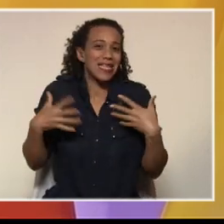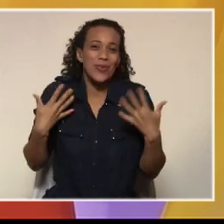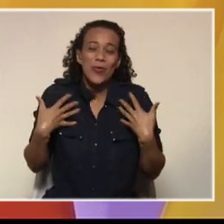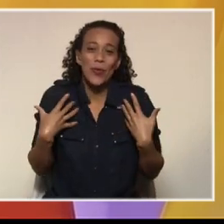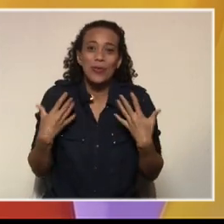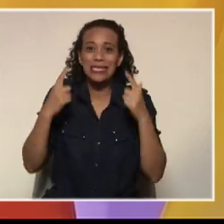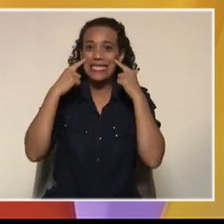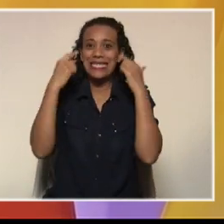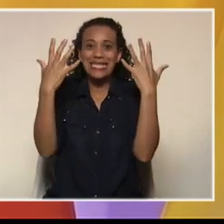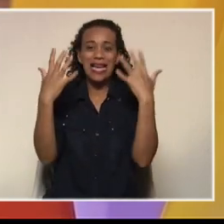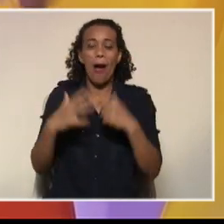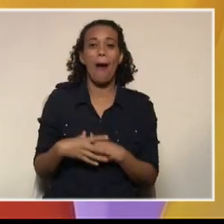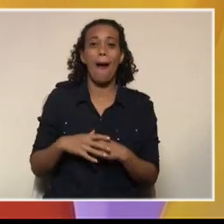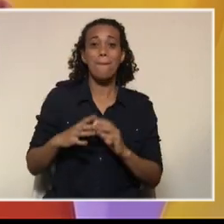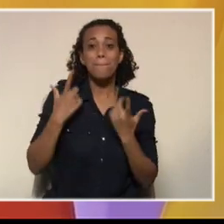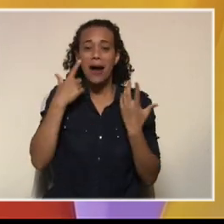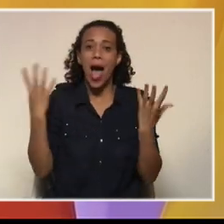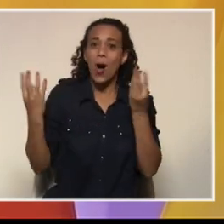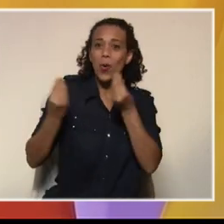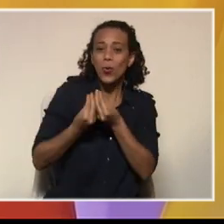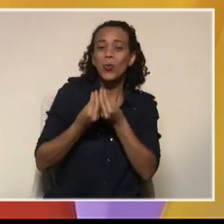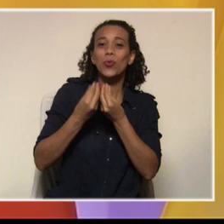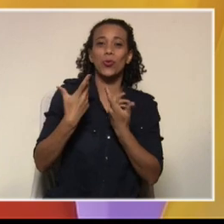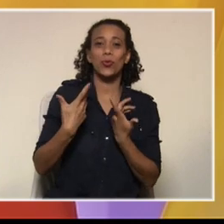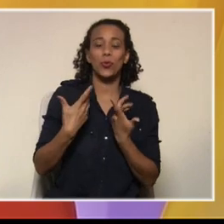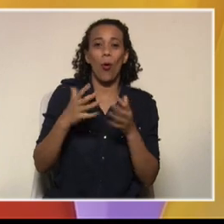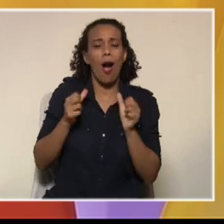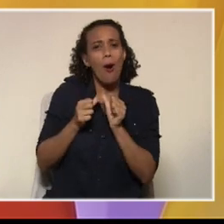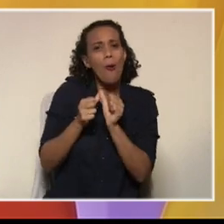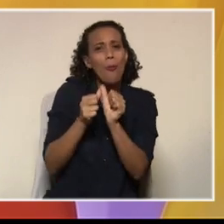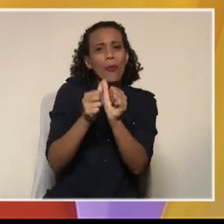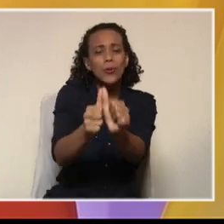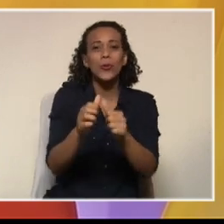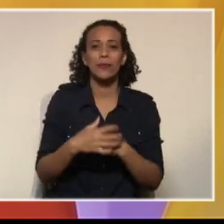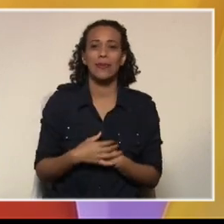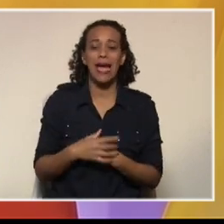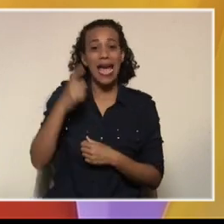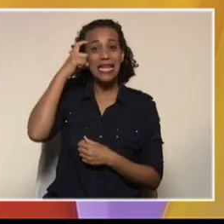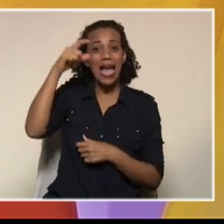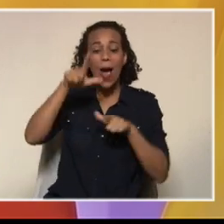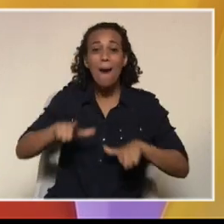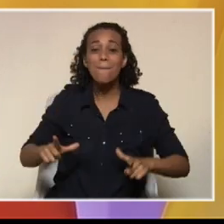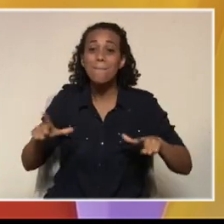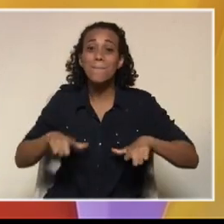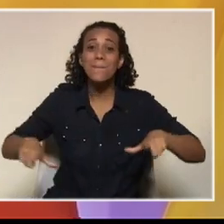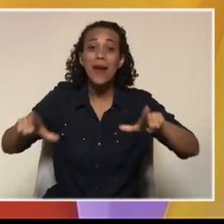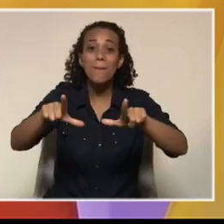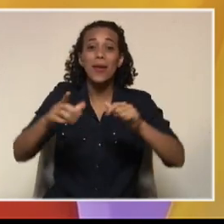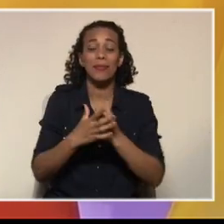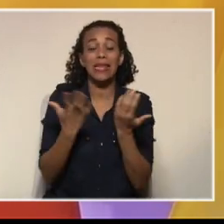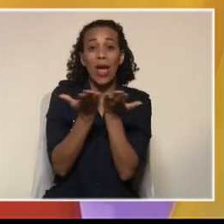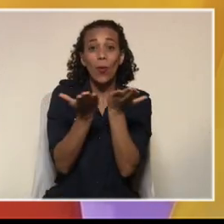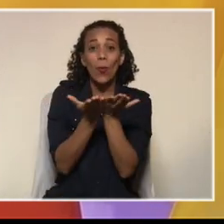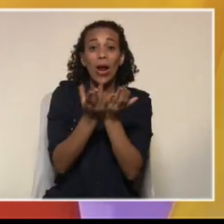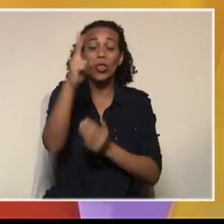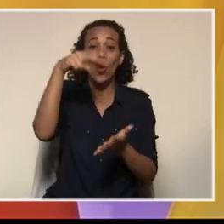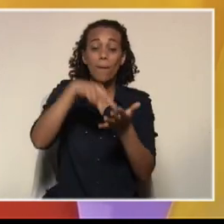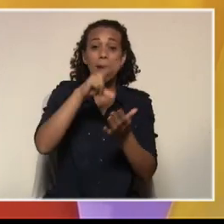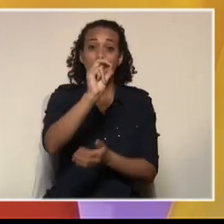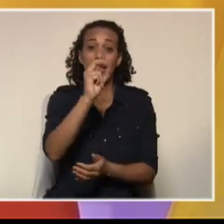mucho entusiasmo para estar con ustedes acompañándolos en este primer ciclo escolar